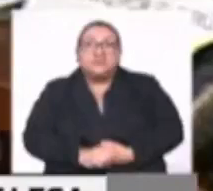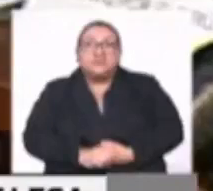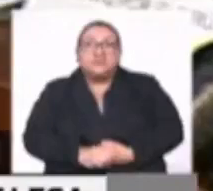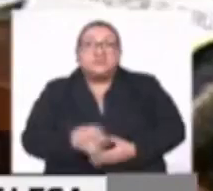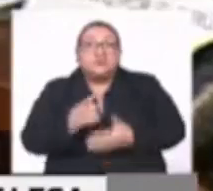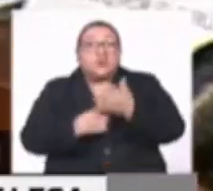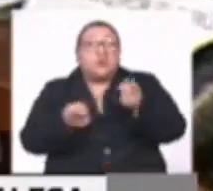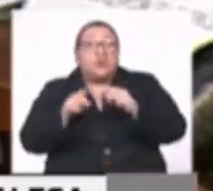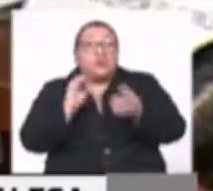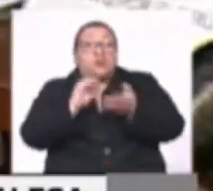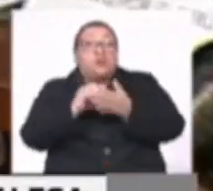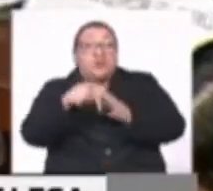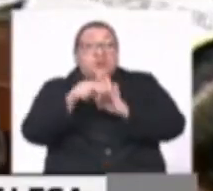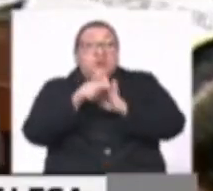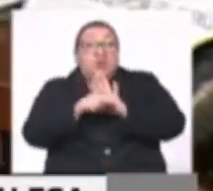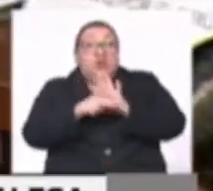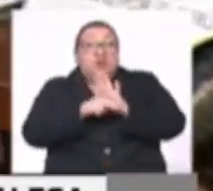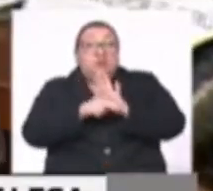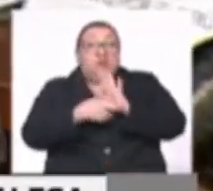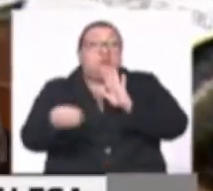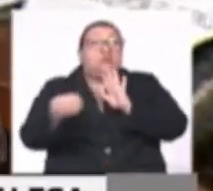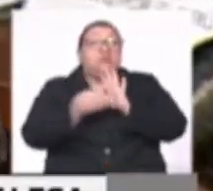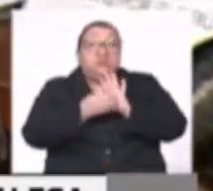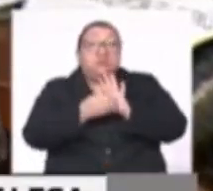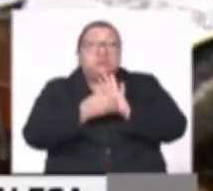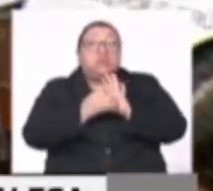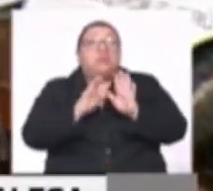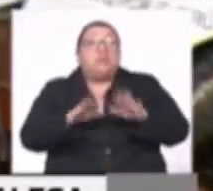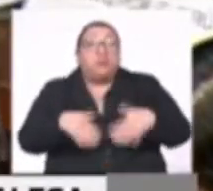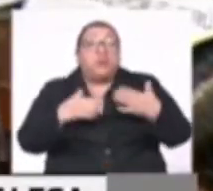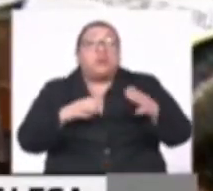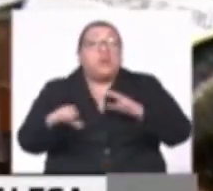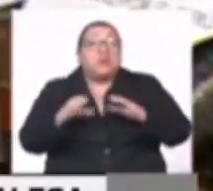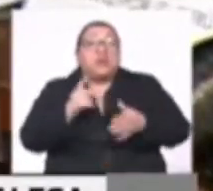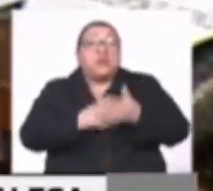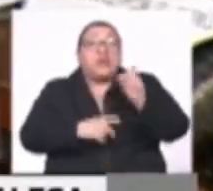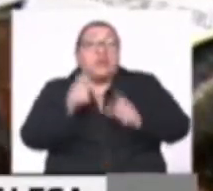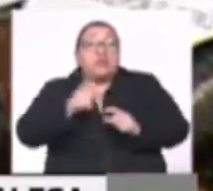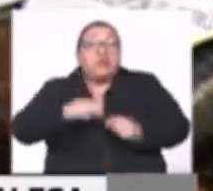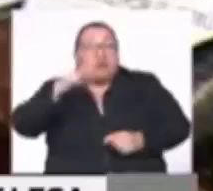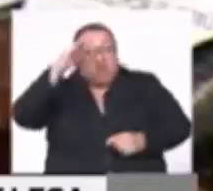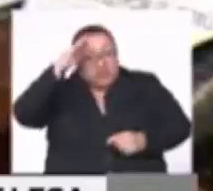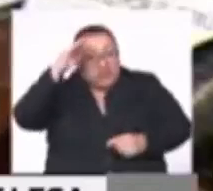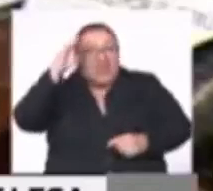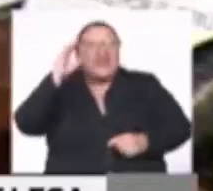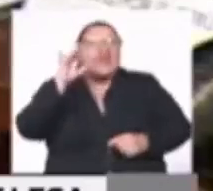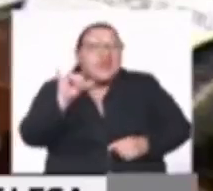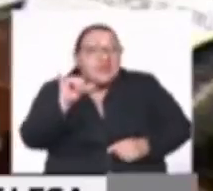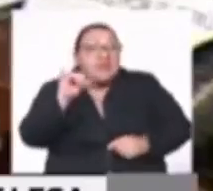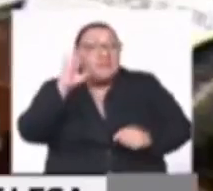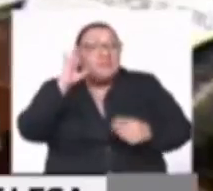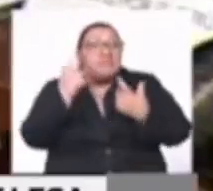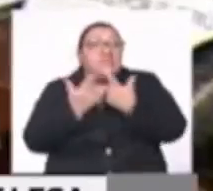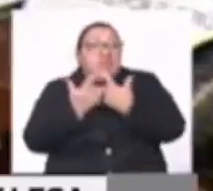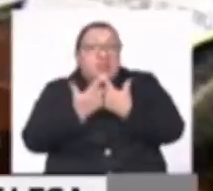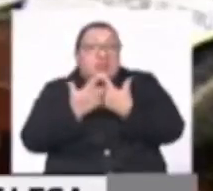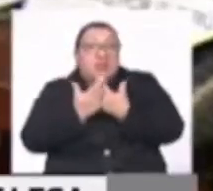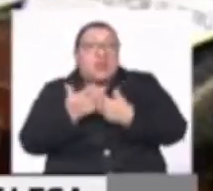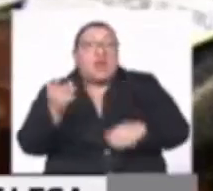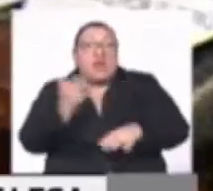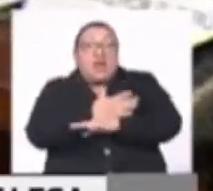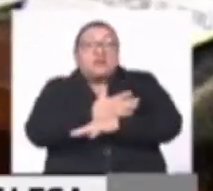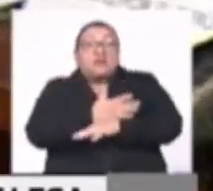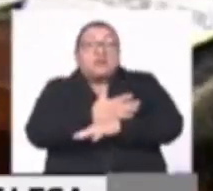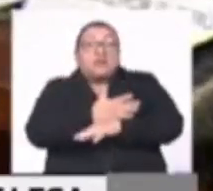Que se aplique esta norma, y de aplicarse permitirá que los policías y militares que mancharon